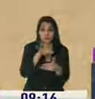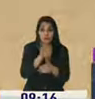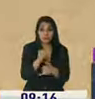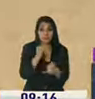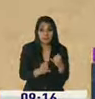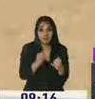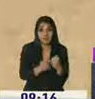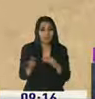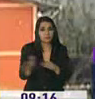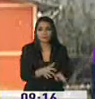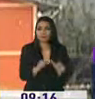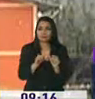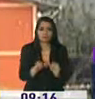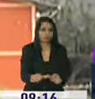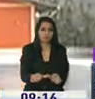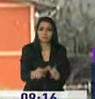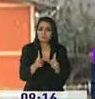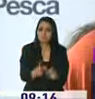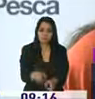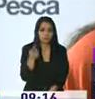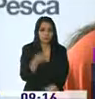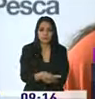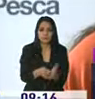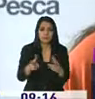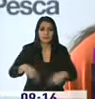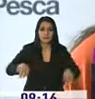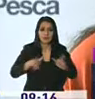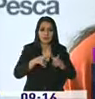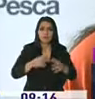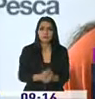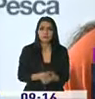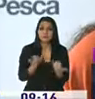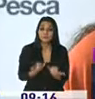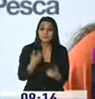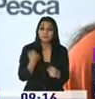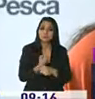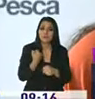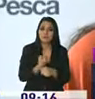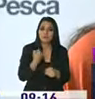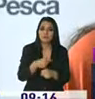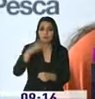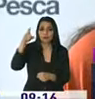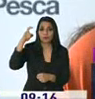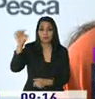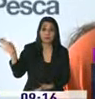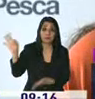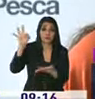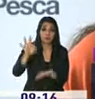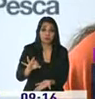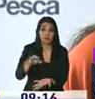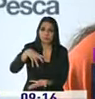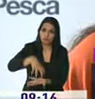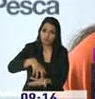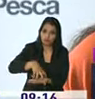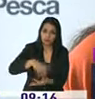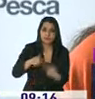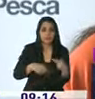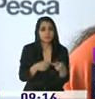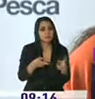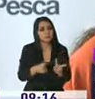$35.50 se mantendrá en la UNAEP. Que estamos trabajando con los gobernadores, asimismo con los